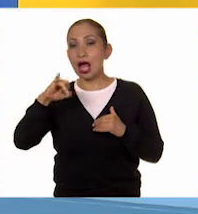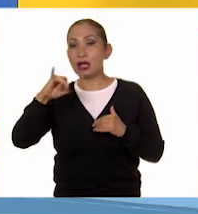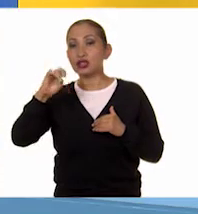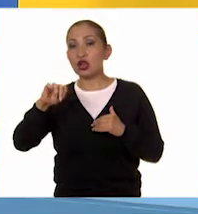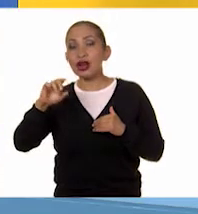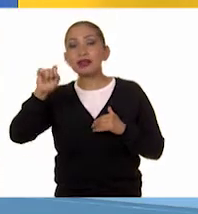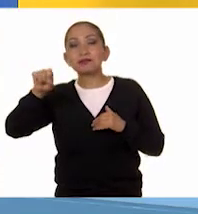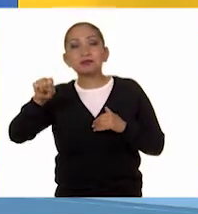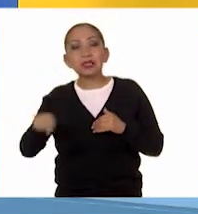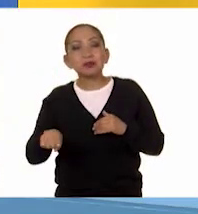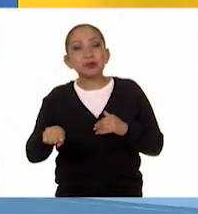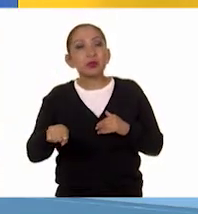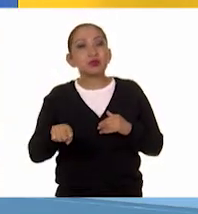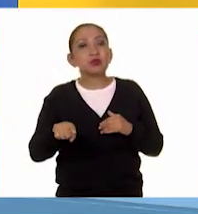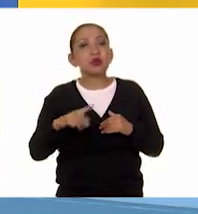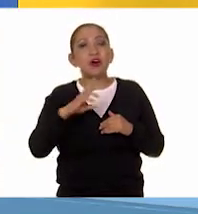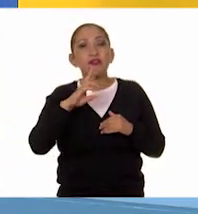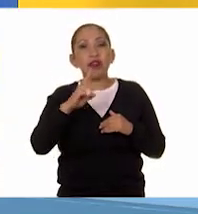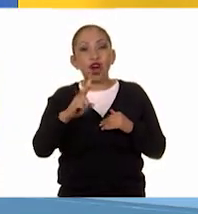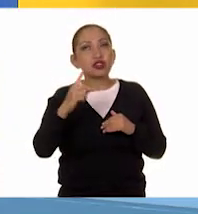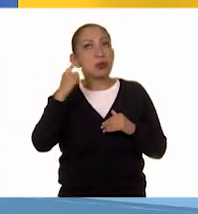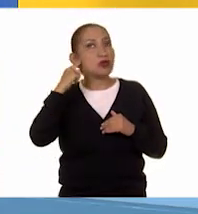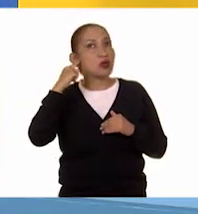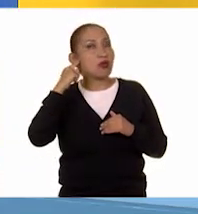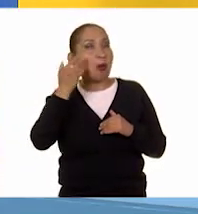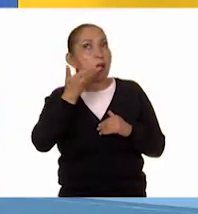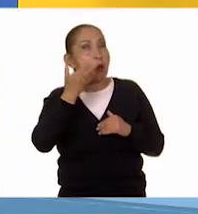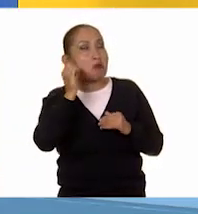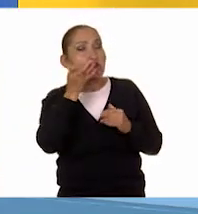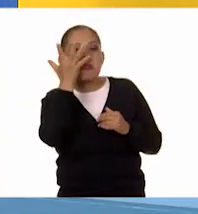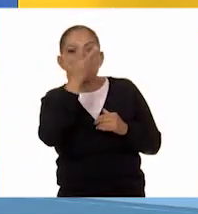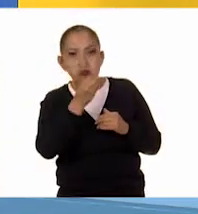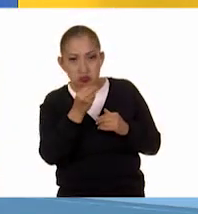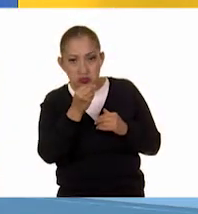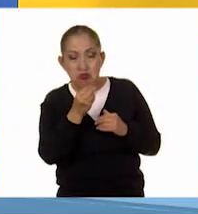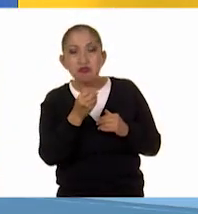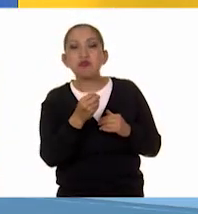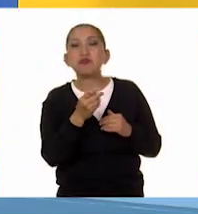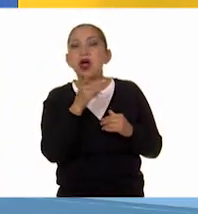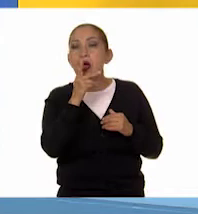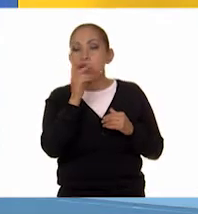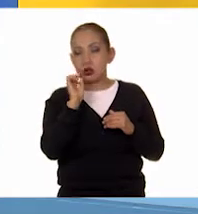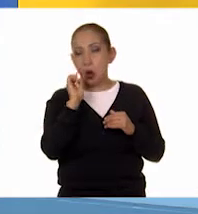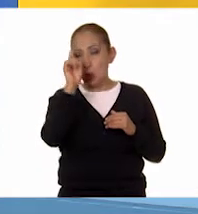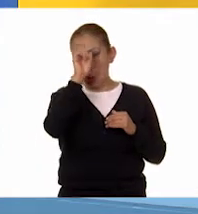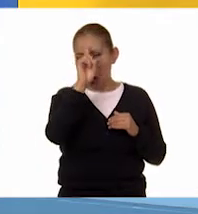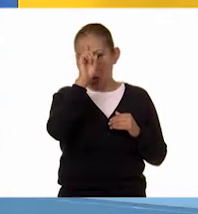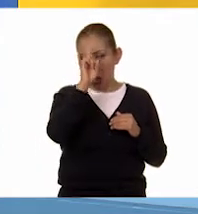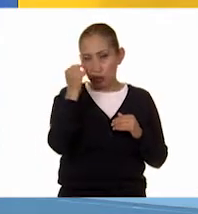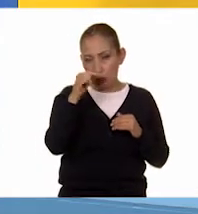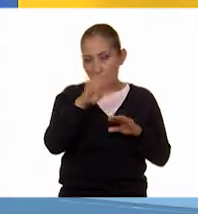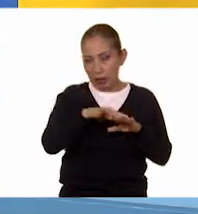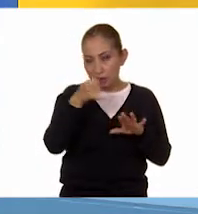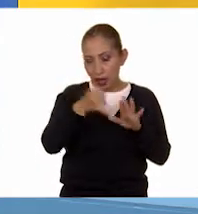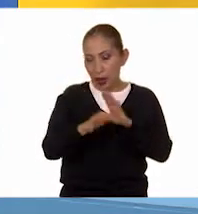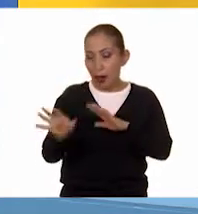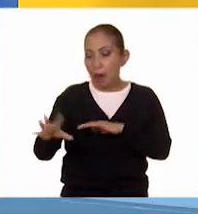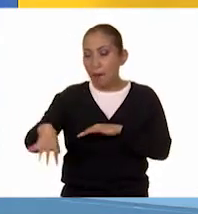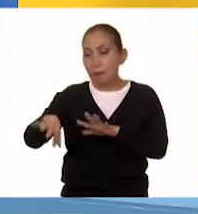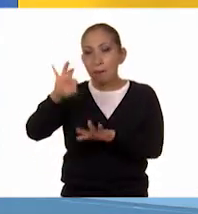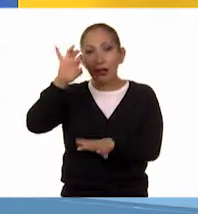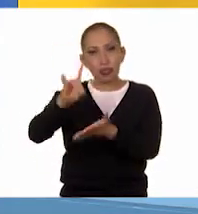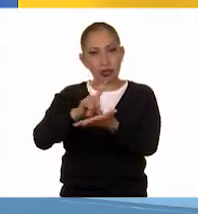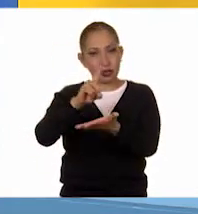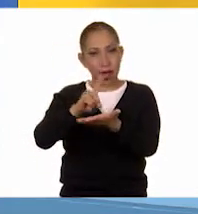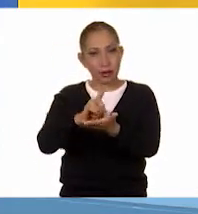lo que mencionas. Sin embargo, con el propósito de fortalecer el concepto, te propongo que también lo busquemos en el diccionario.